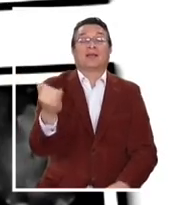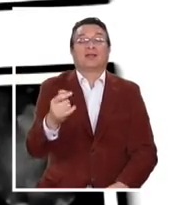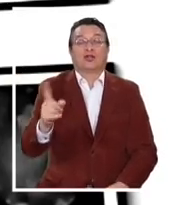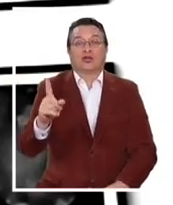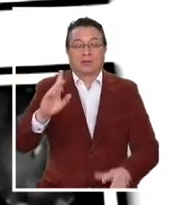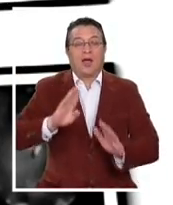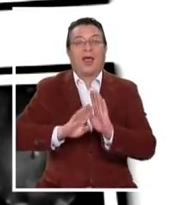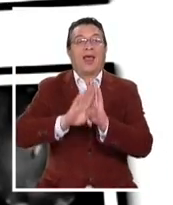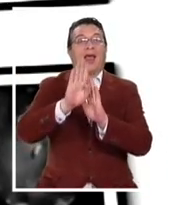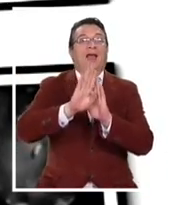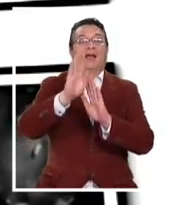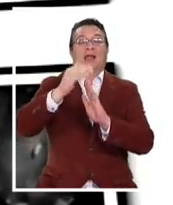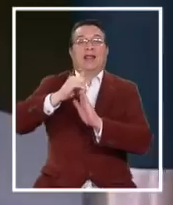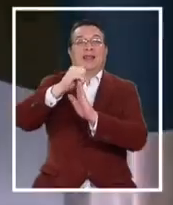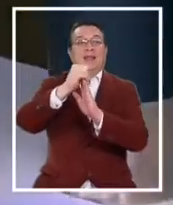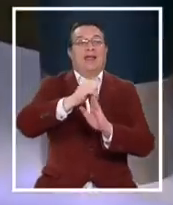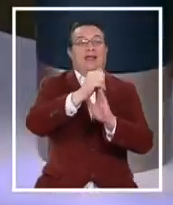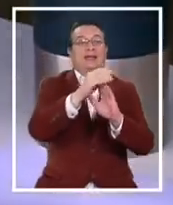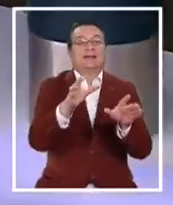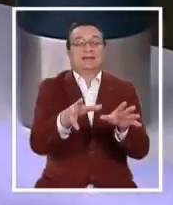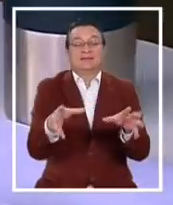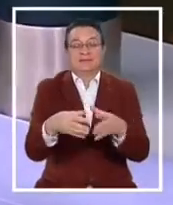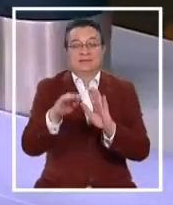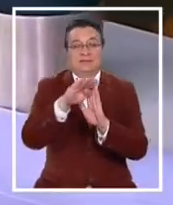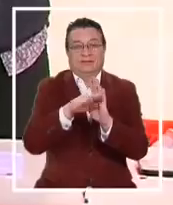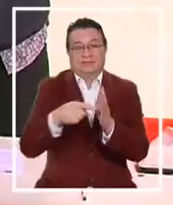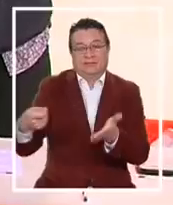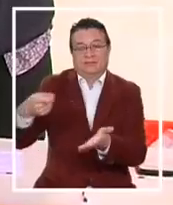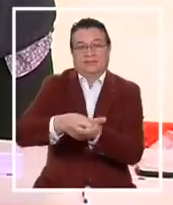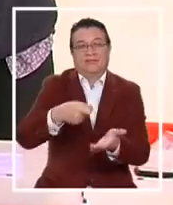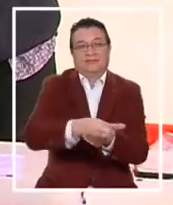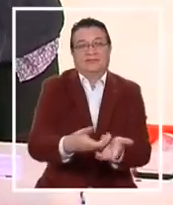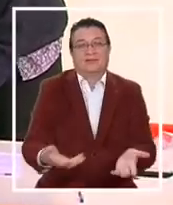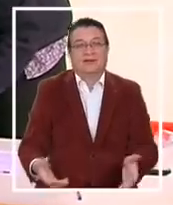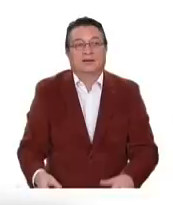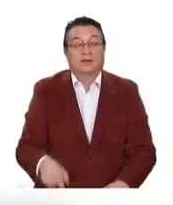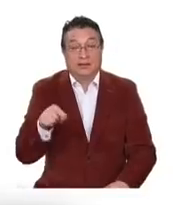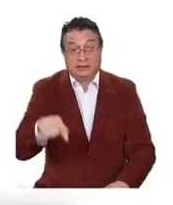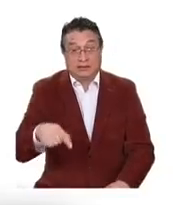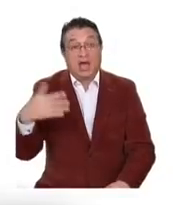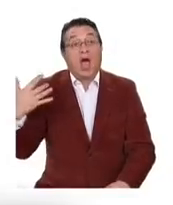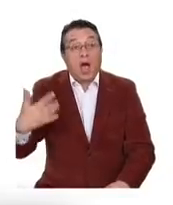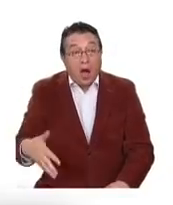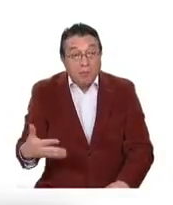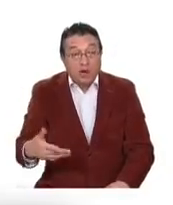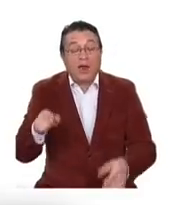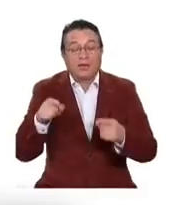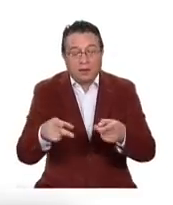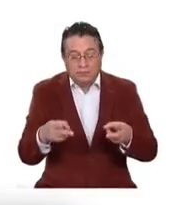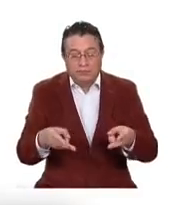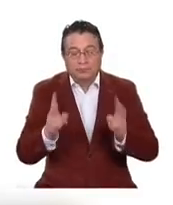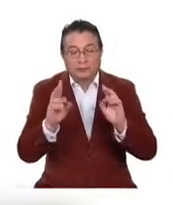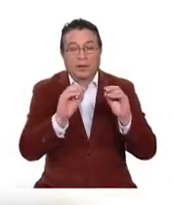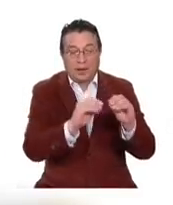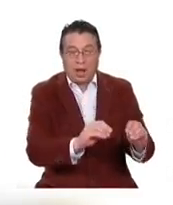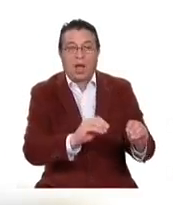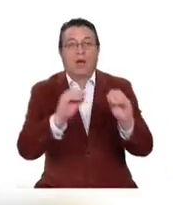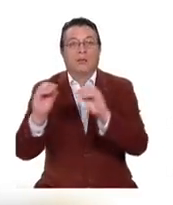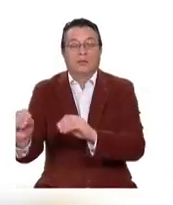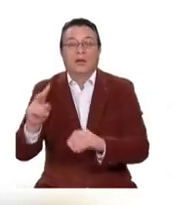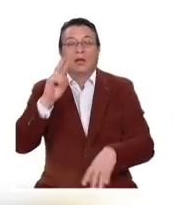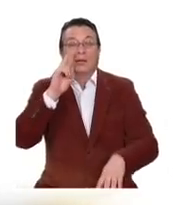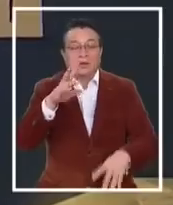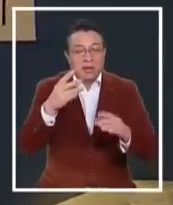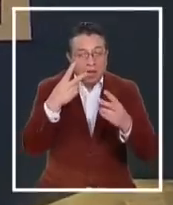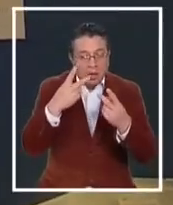están liderando las tablas de financiamiento electoral. En este momento era importante acceder a esta postergación sin